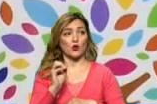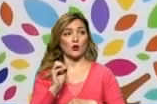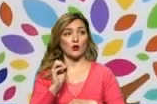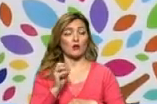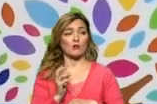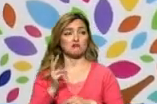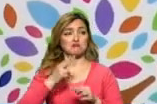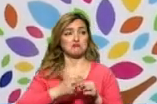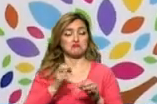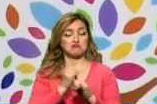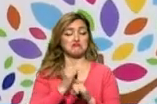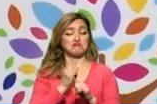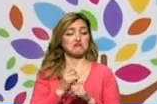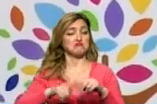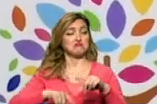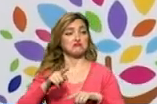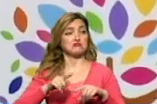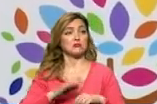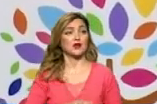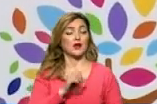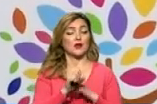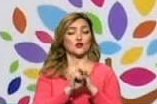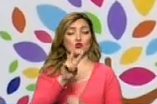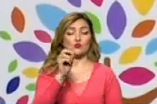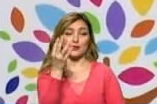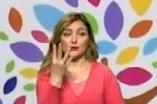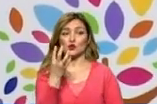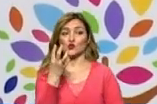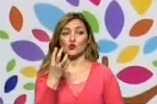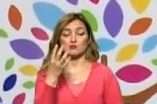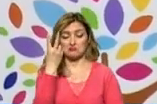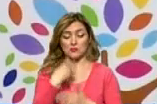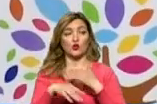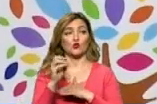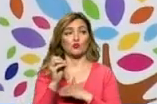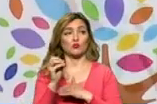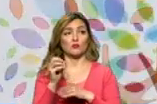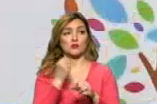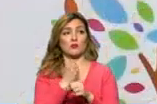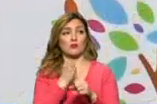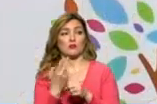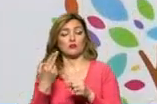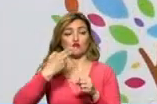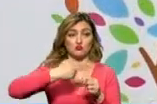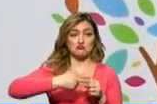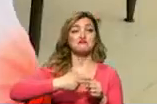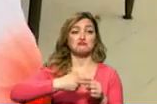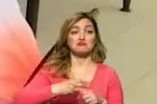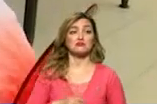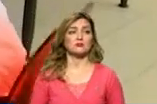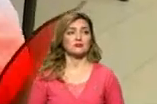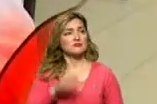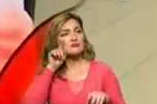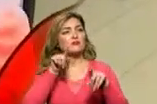institución. Y a partir del año 2014, mi hijo es insertado en el campo laboral.